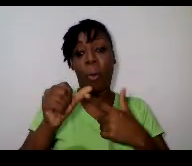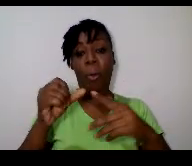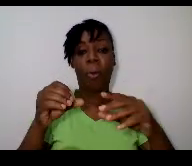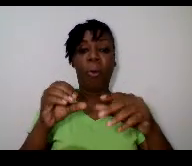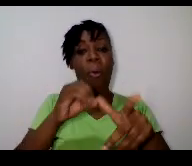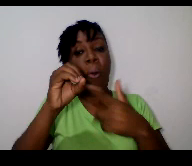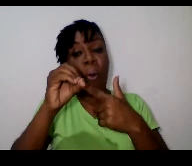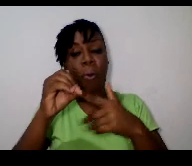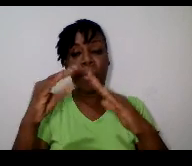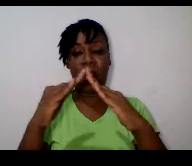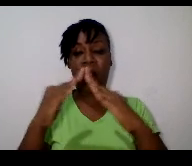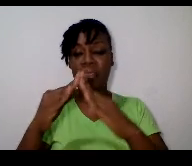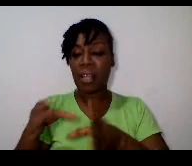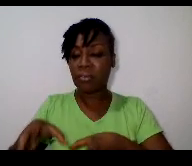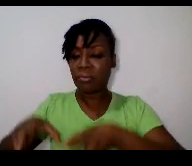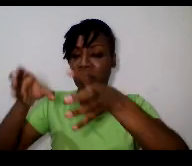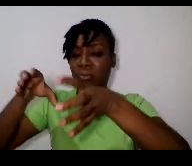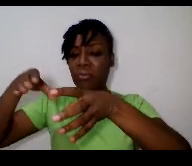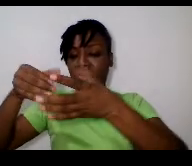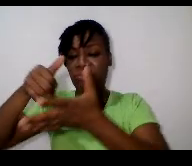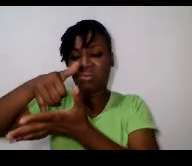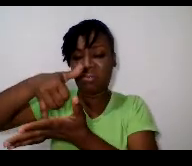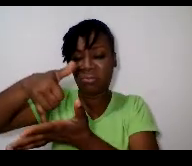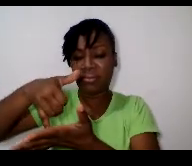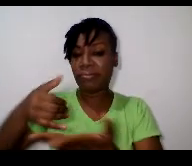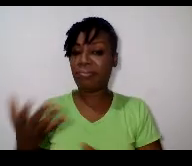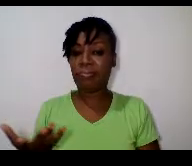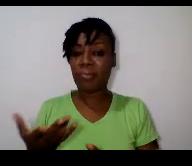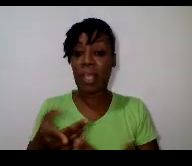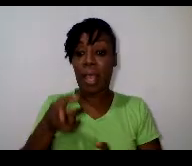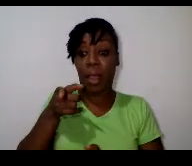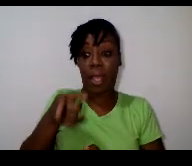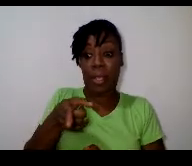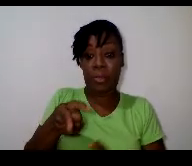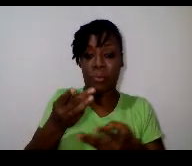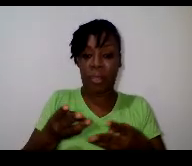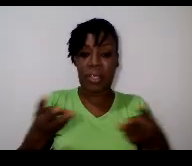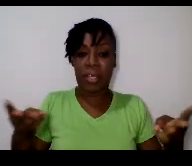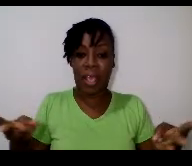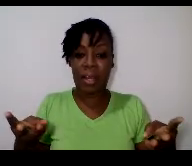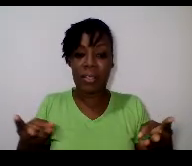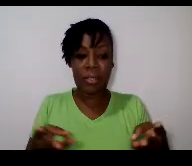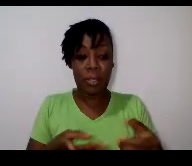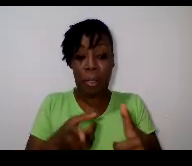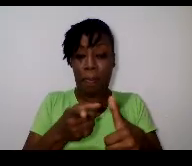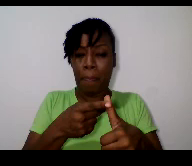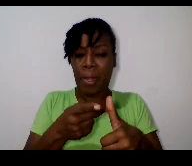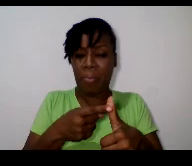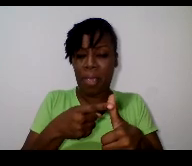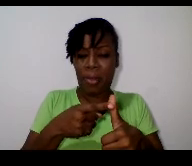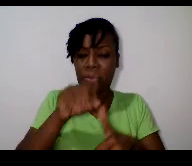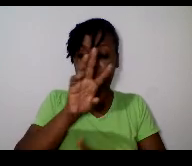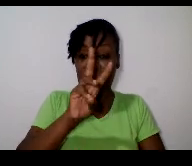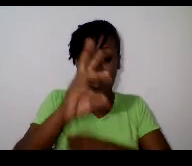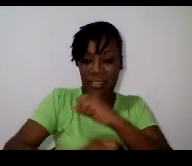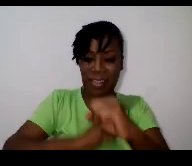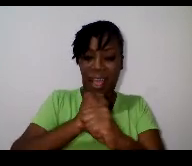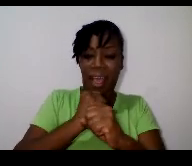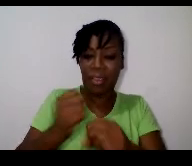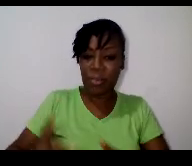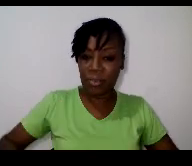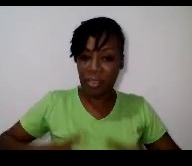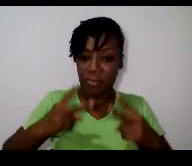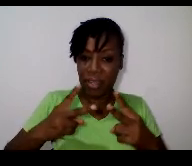esos cimientos, esas bases, esos materiales, es lo que nosotros los primeros 6 años de vida vamos a forjar, vamos